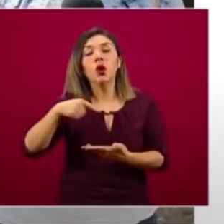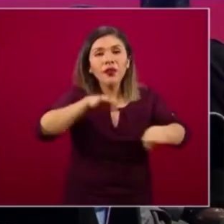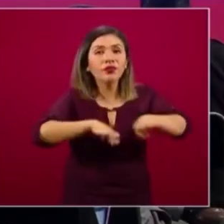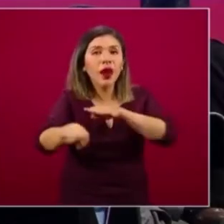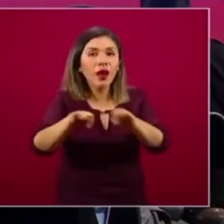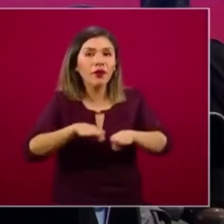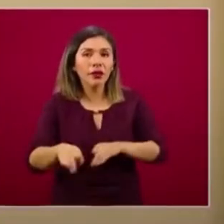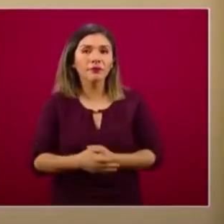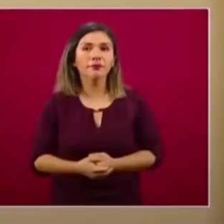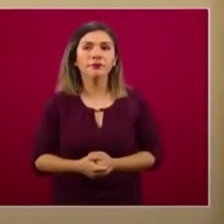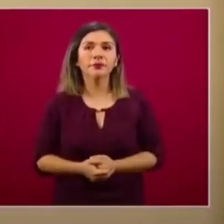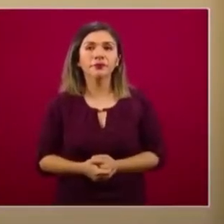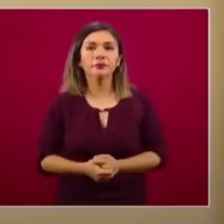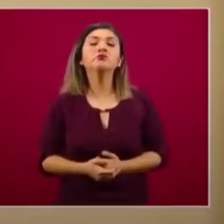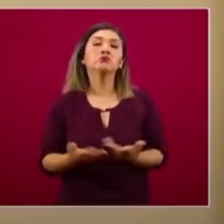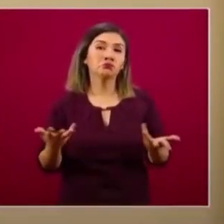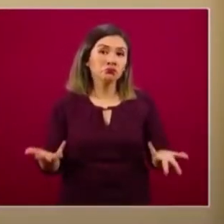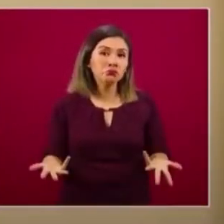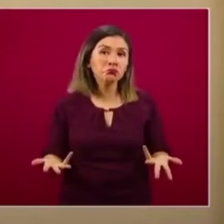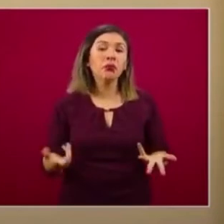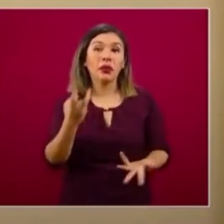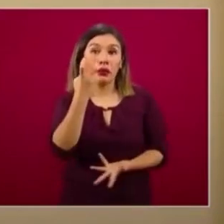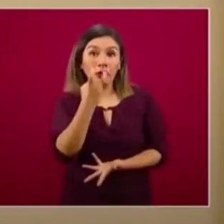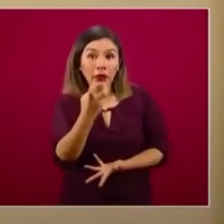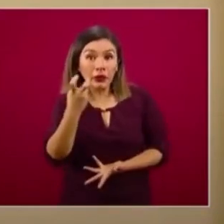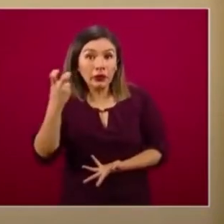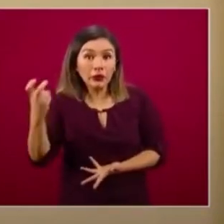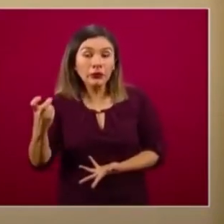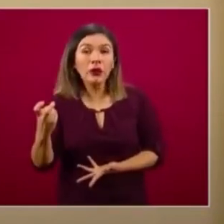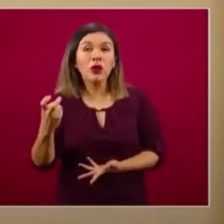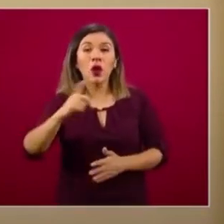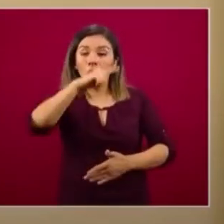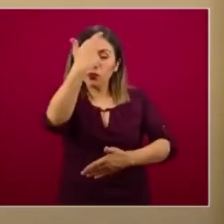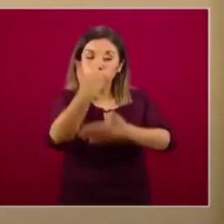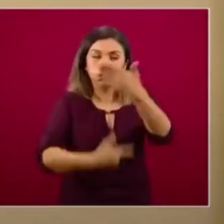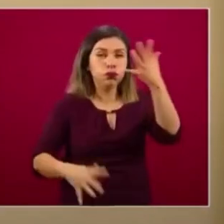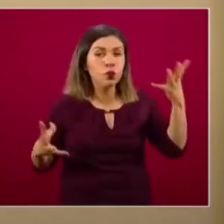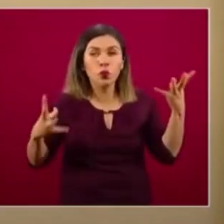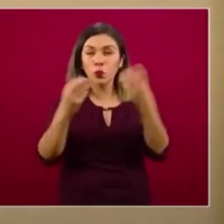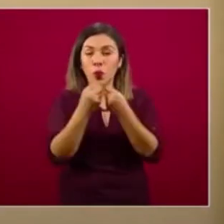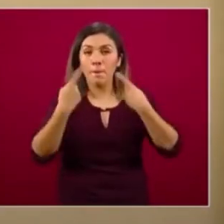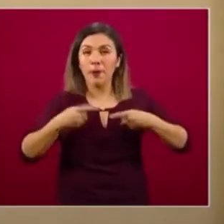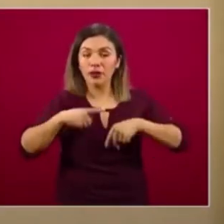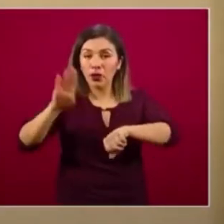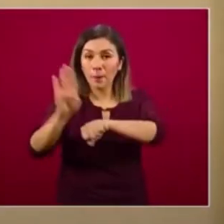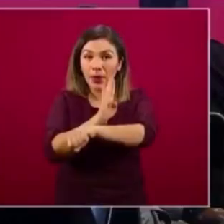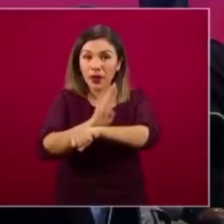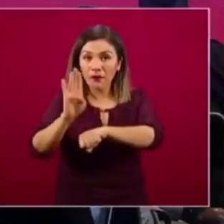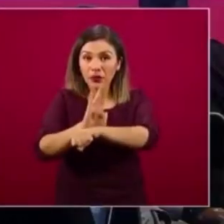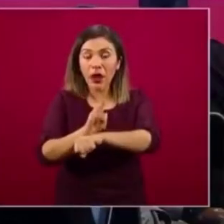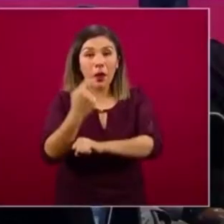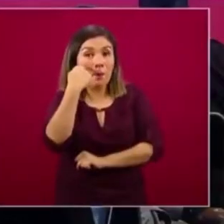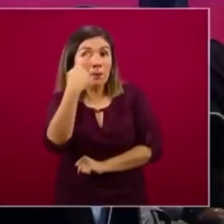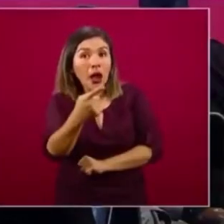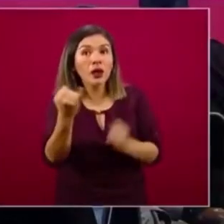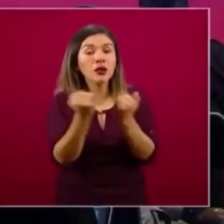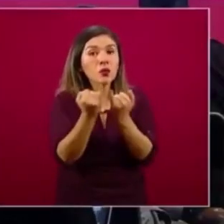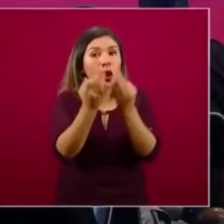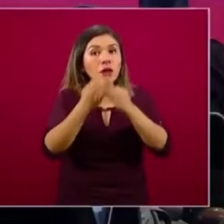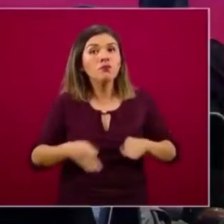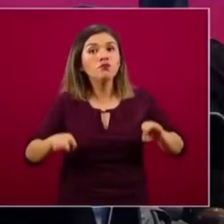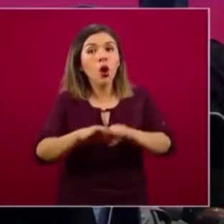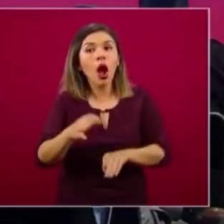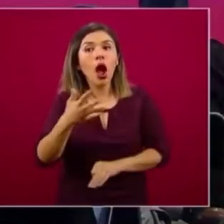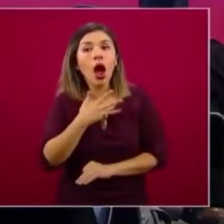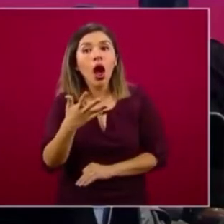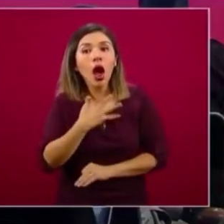vida. Y bueno, de total de beneficiarios, llaman la atención también que tenemos